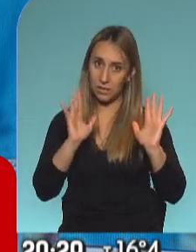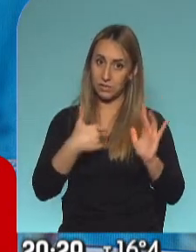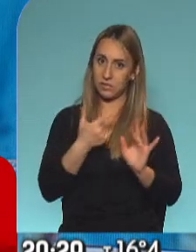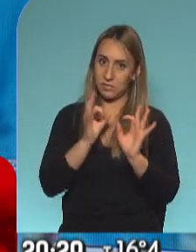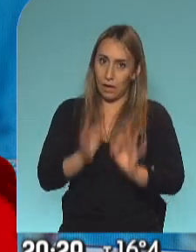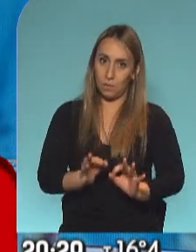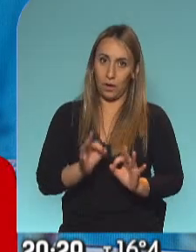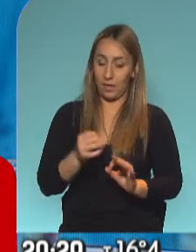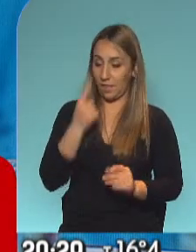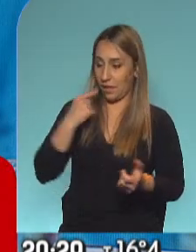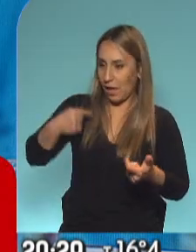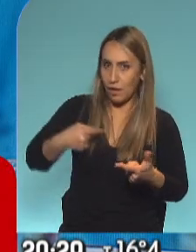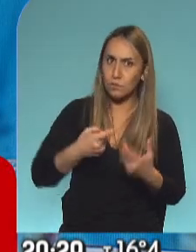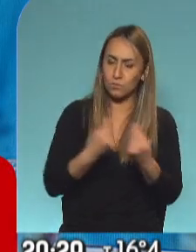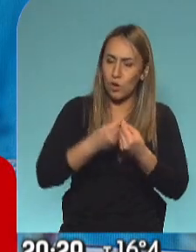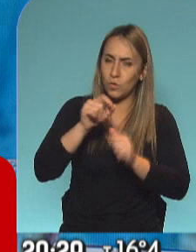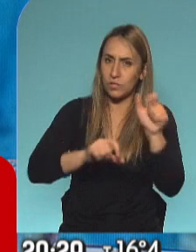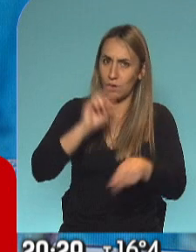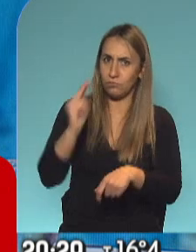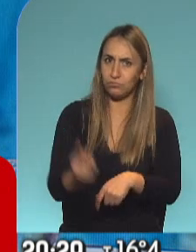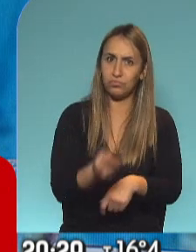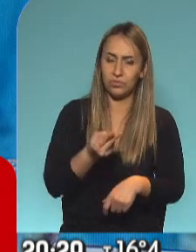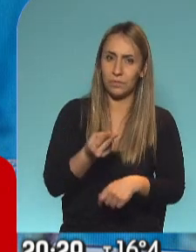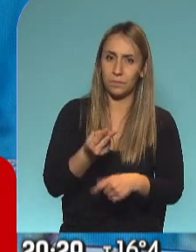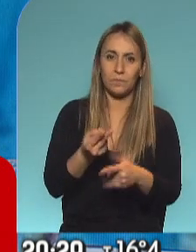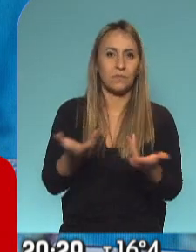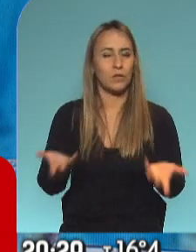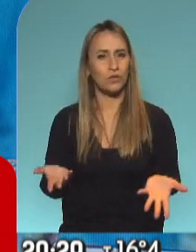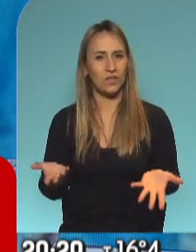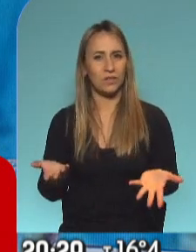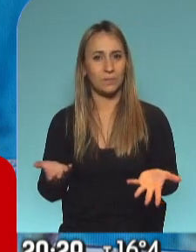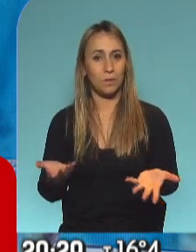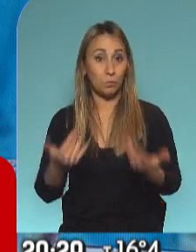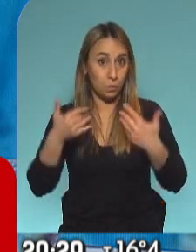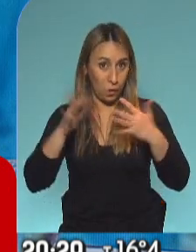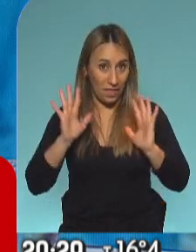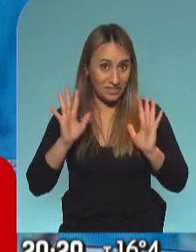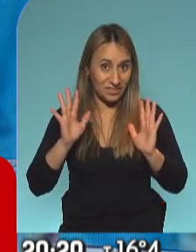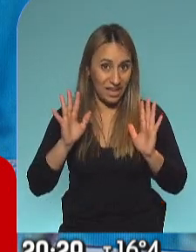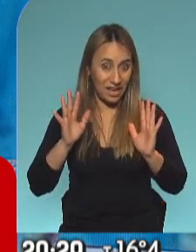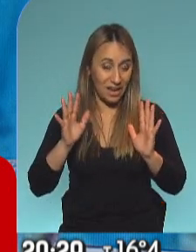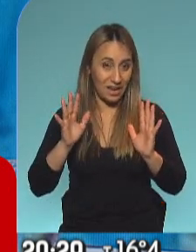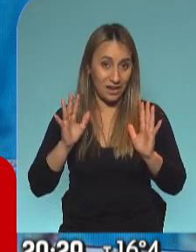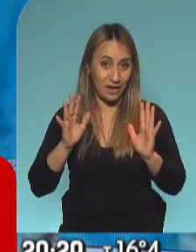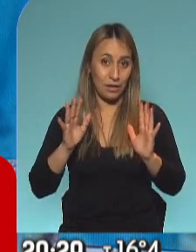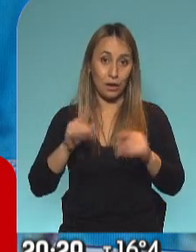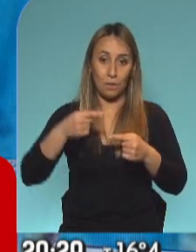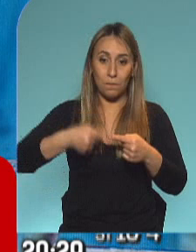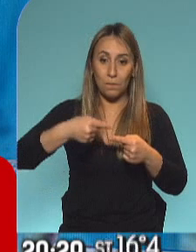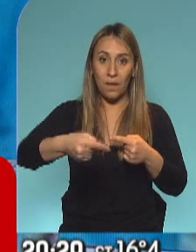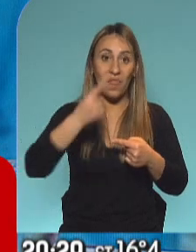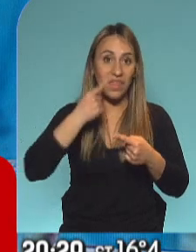una gran cantidad de fallecidos. ¿Con esto quiere decir que quizás en los próximos días, al categorizar nuevamente los